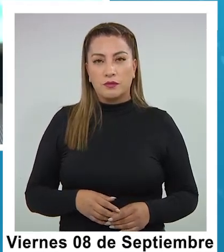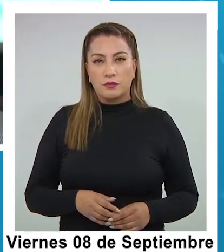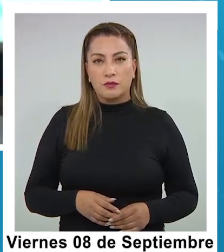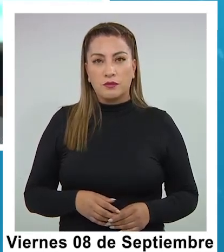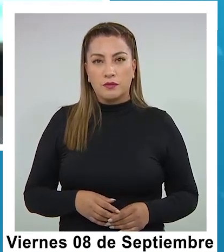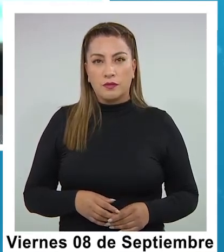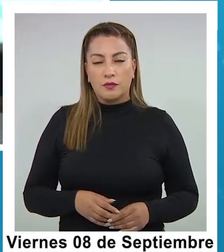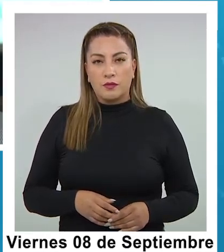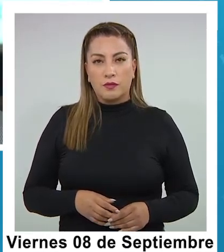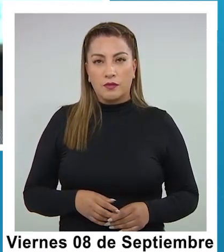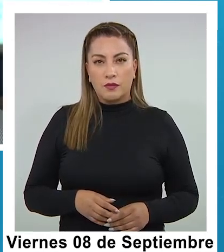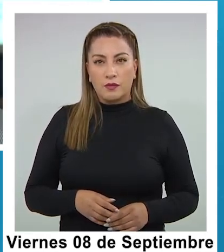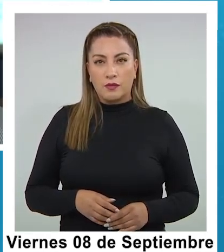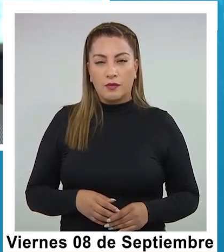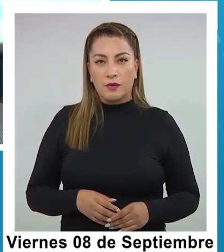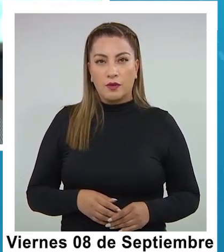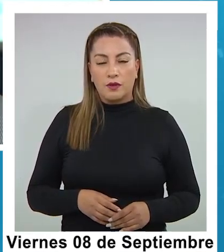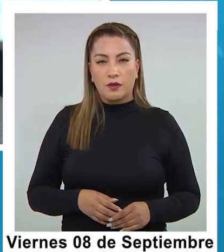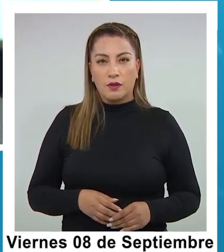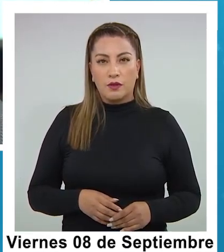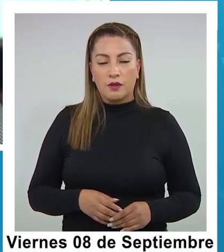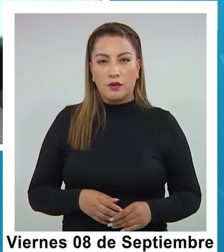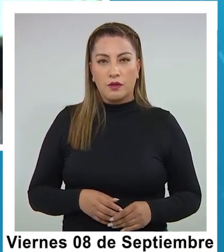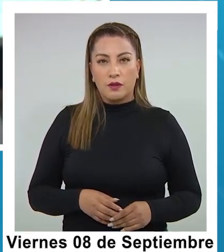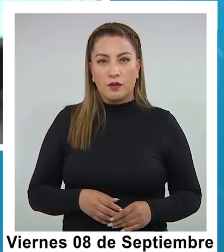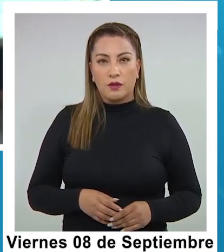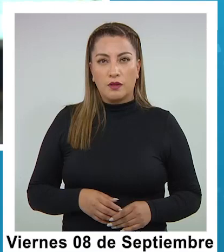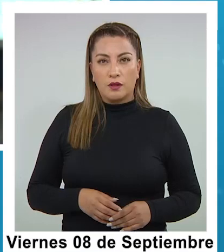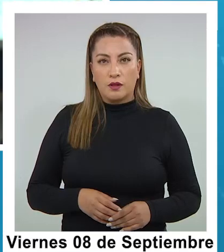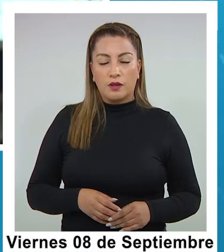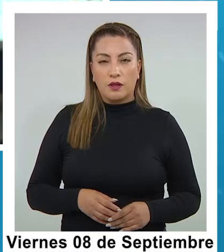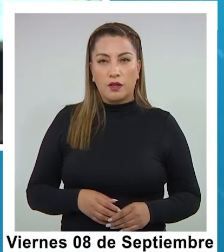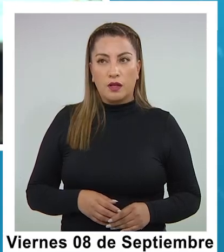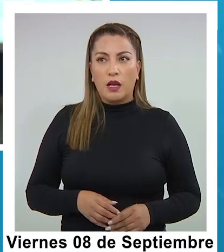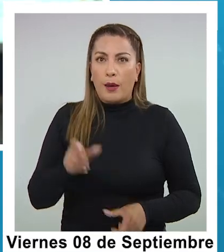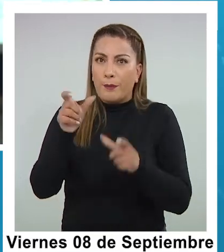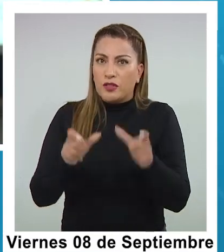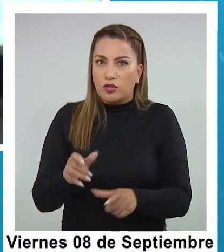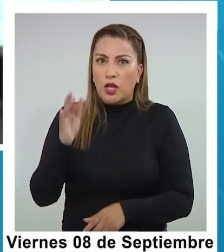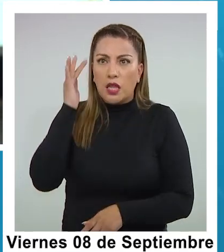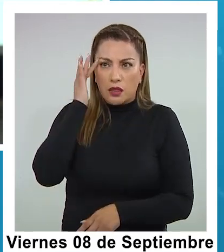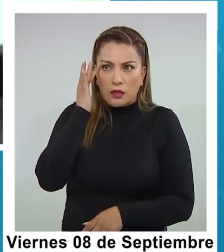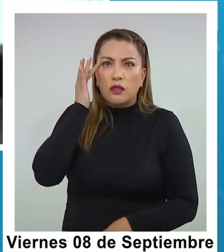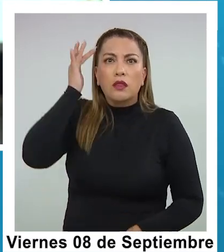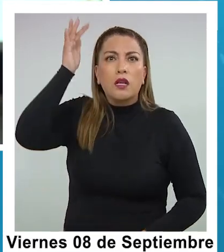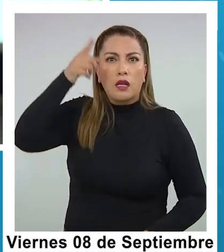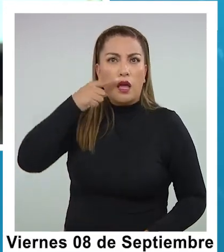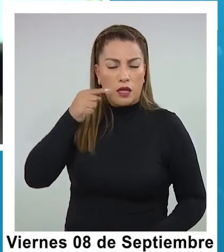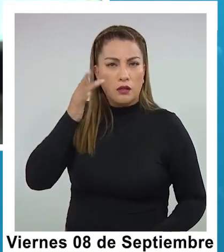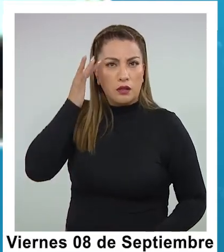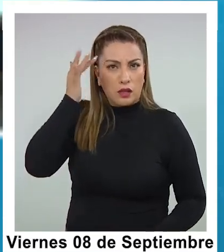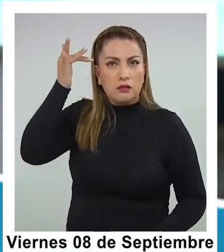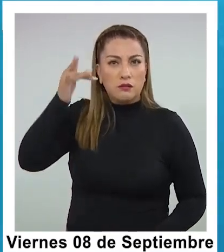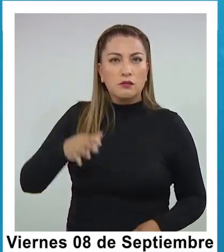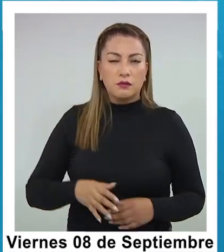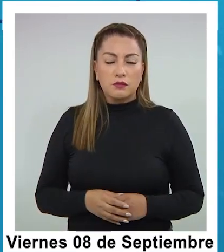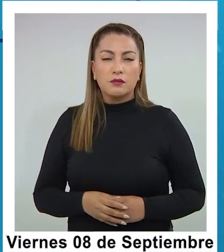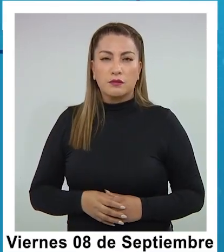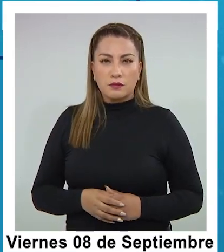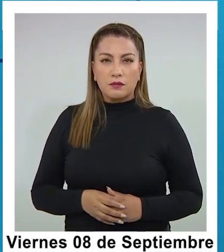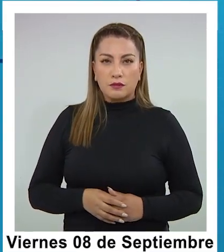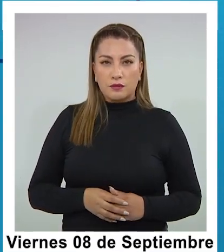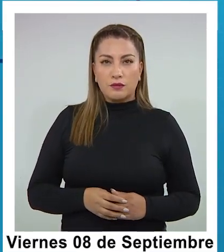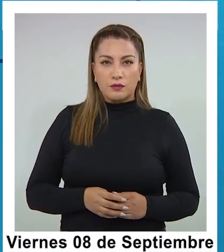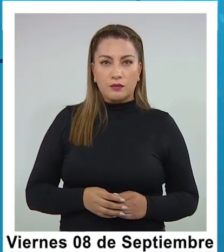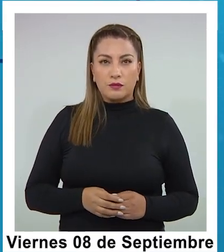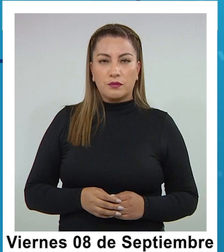en menos Además, tuvieron tipos que eran verdaderos genios. El Berrío es un genio de la maldad.